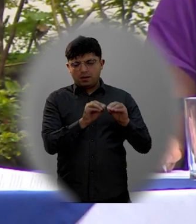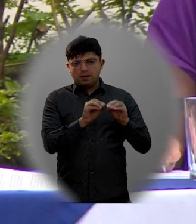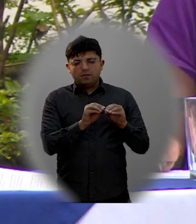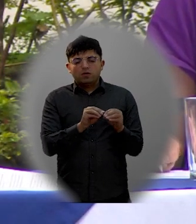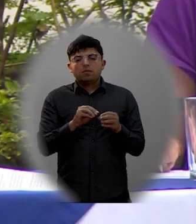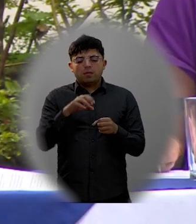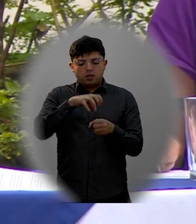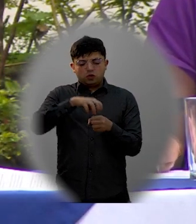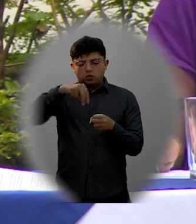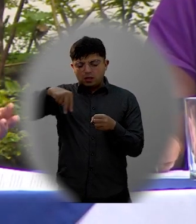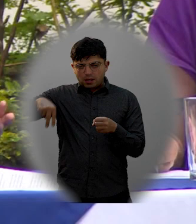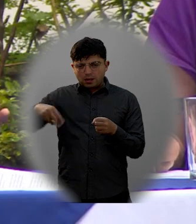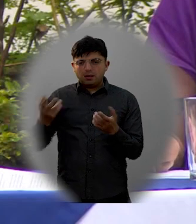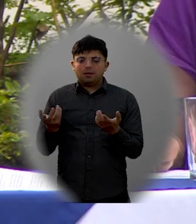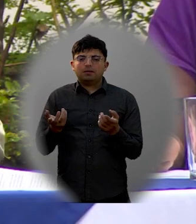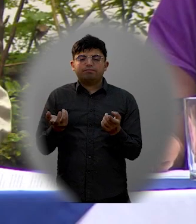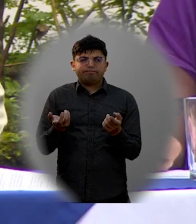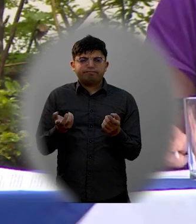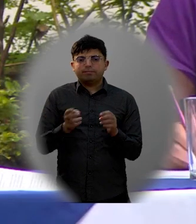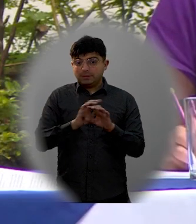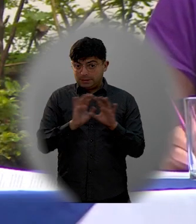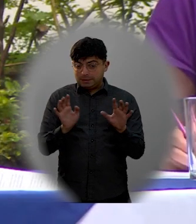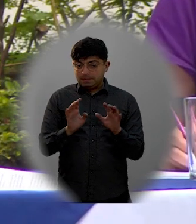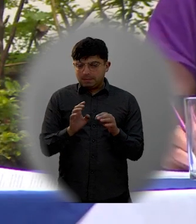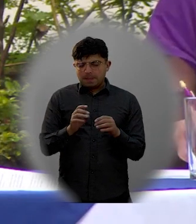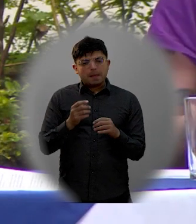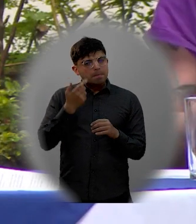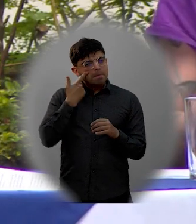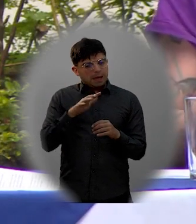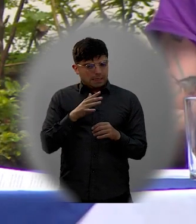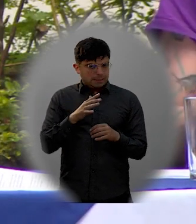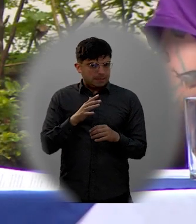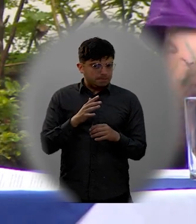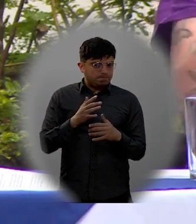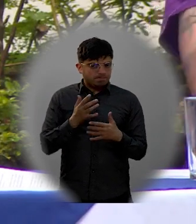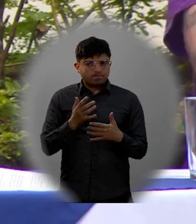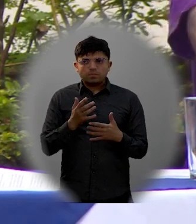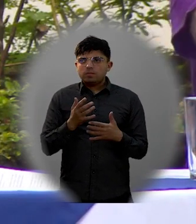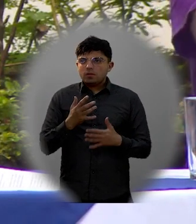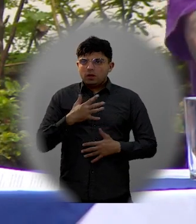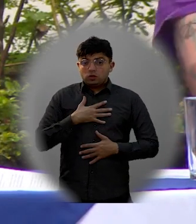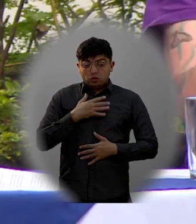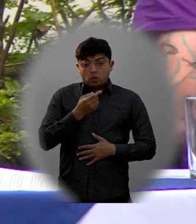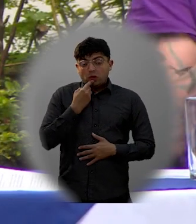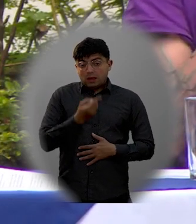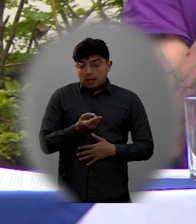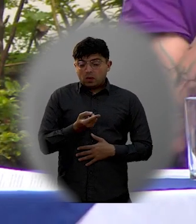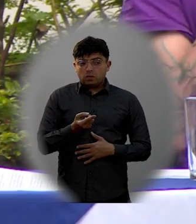a formar en ciudadanías, a formar. Entonces, es como una manera que yo diría